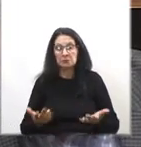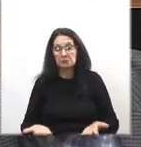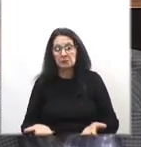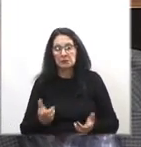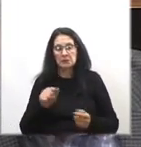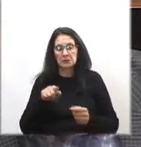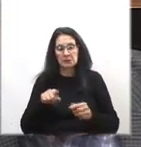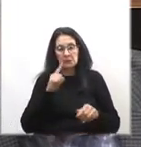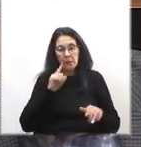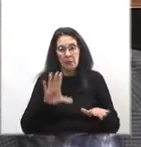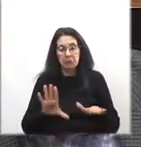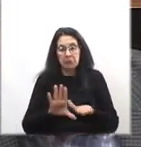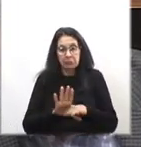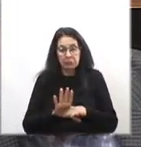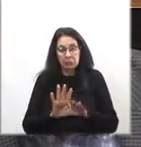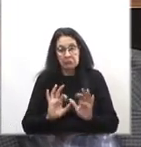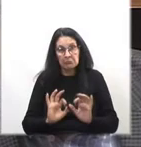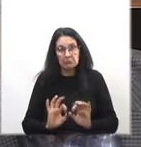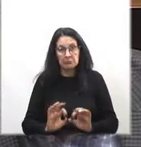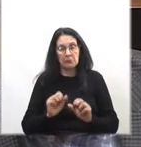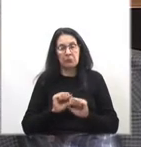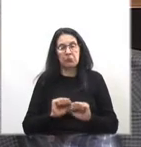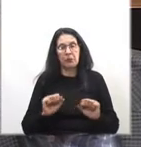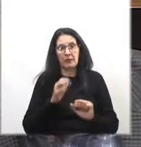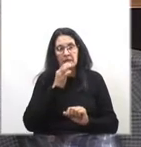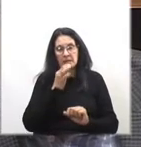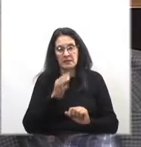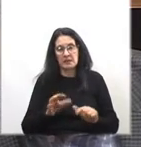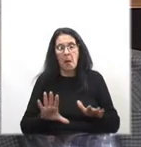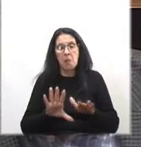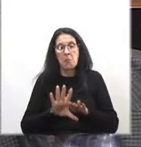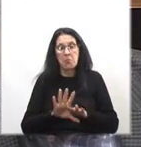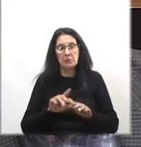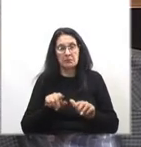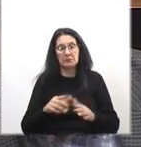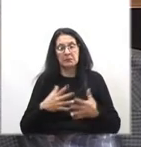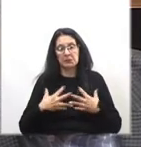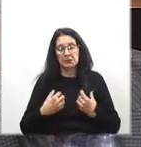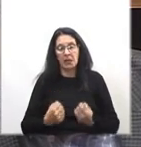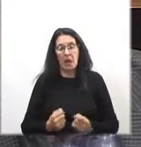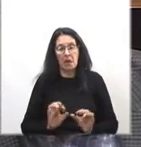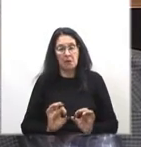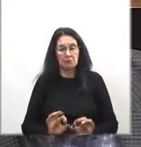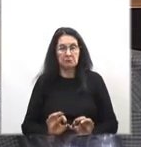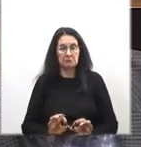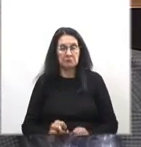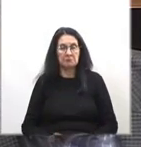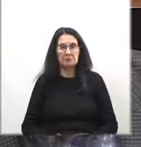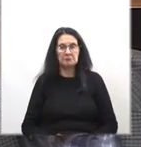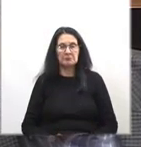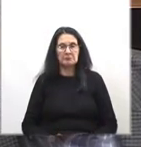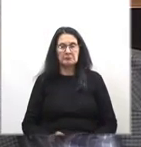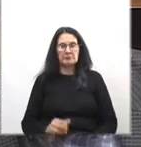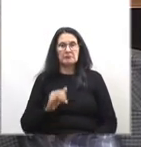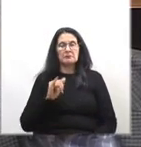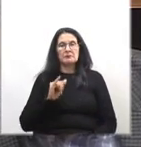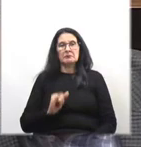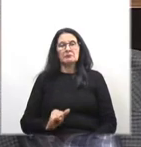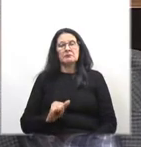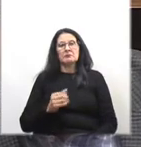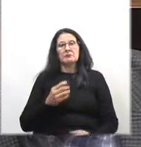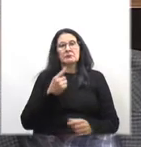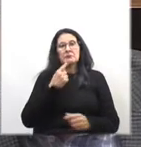Esa coincidencia, podríamos decir que es una coincidencia saludable, en tanto y en